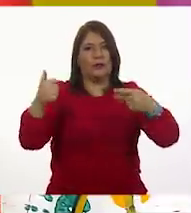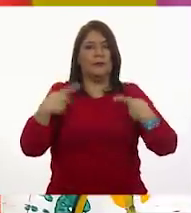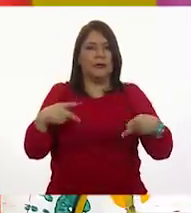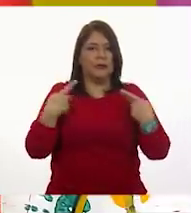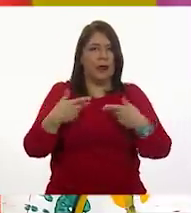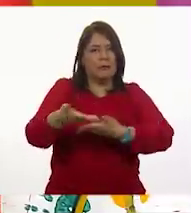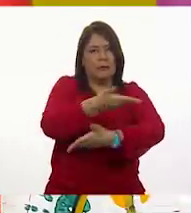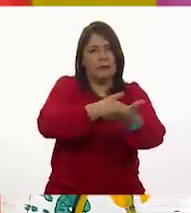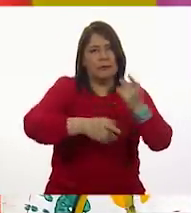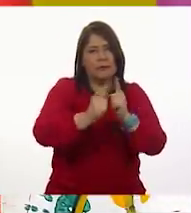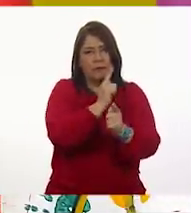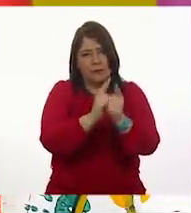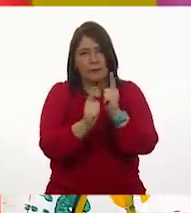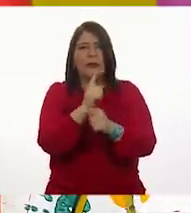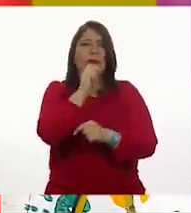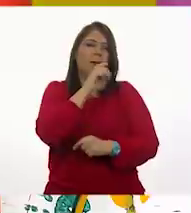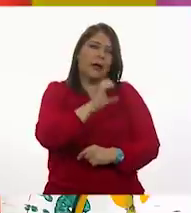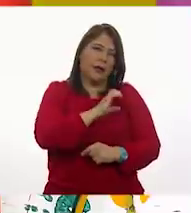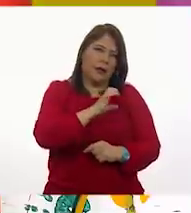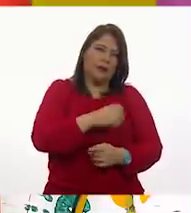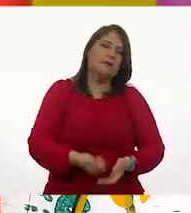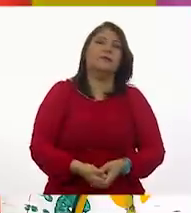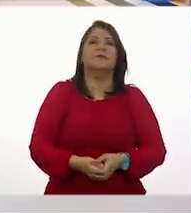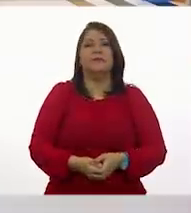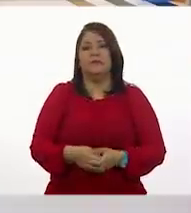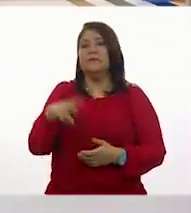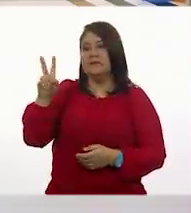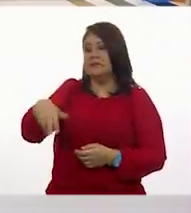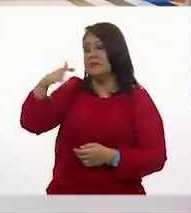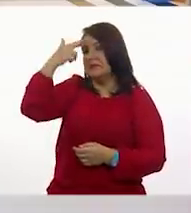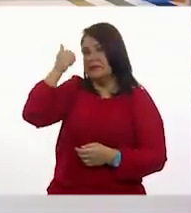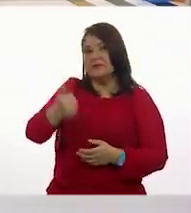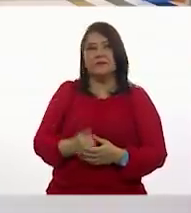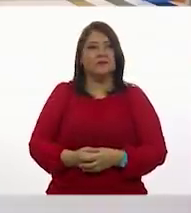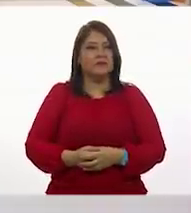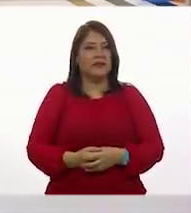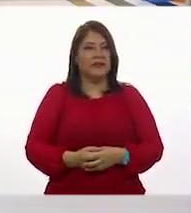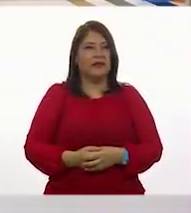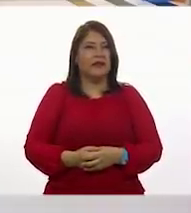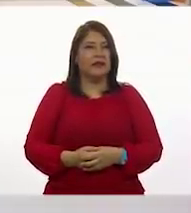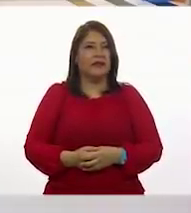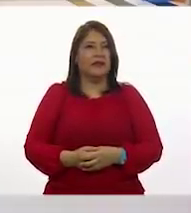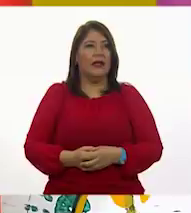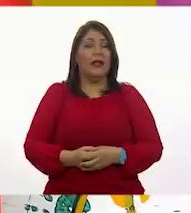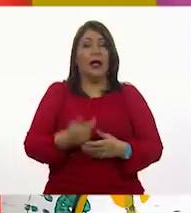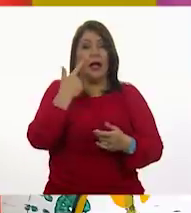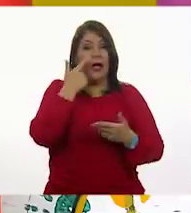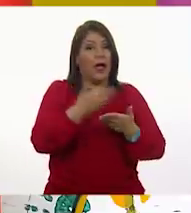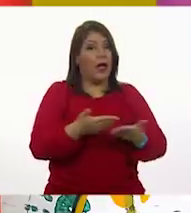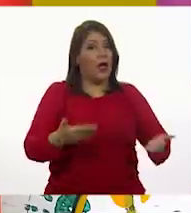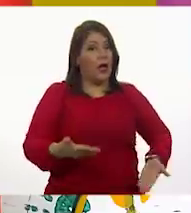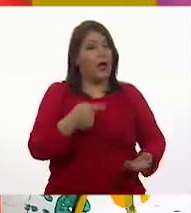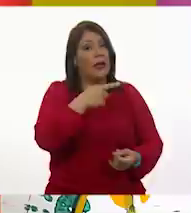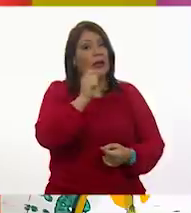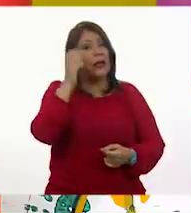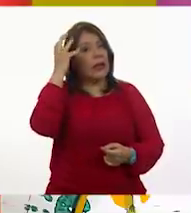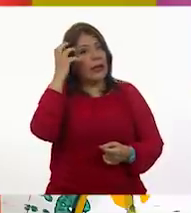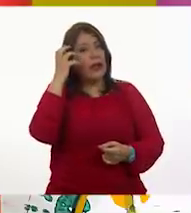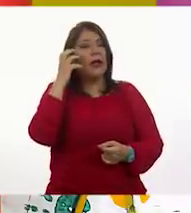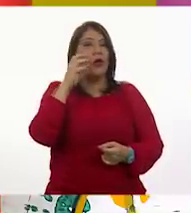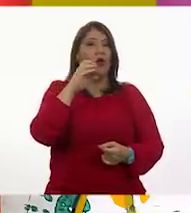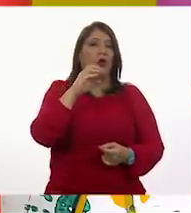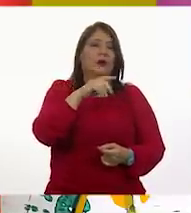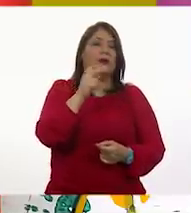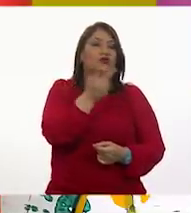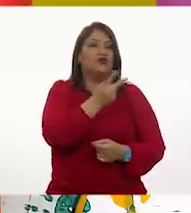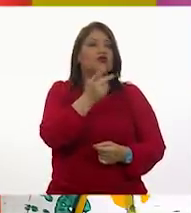que convivimos y a las que queremos. Es muy cierto. Sí. Ahora, Panchito y Oscar, ¿qué les parece